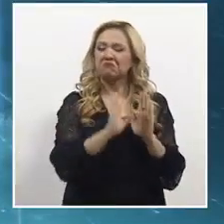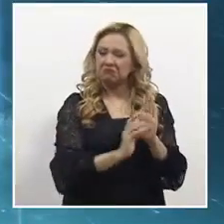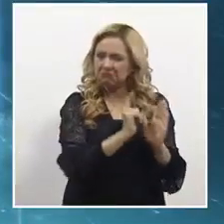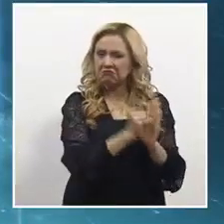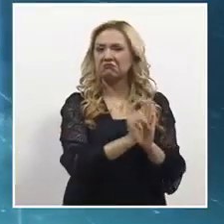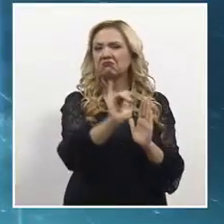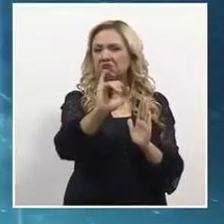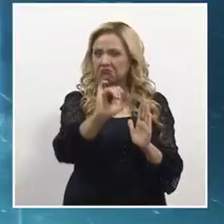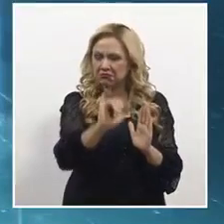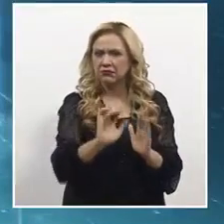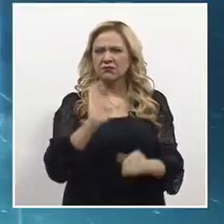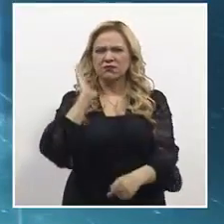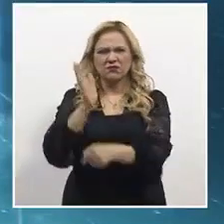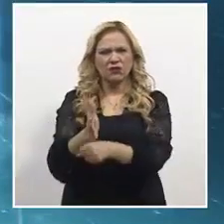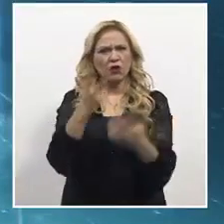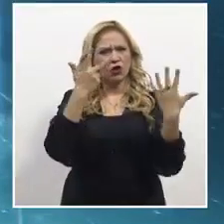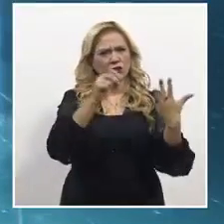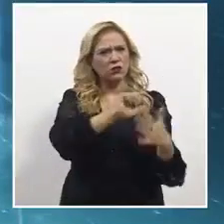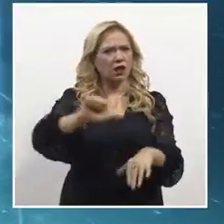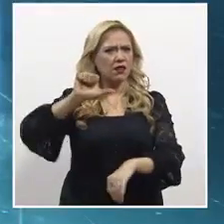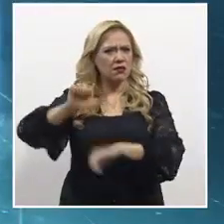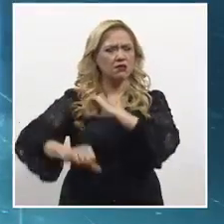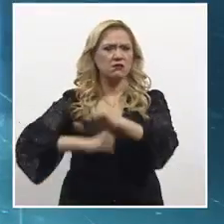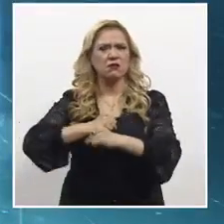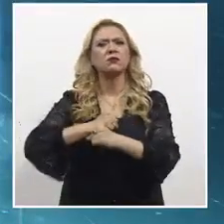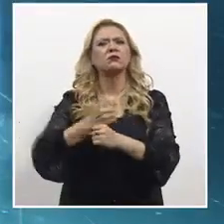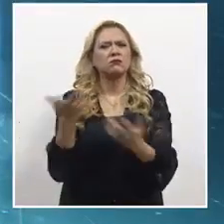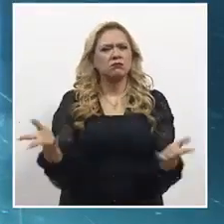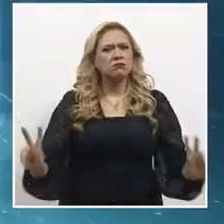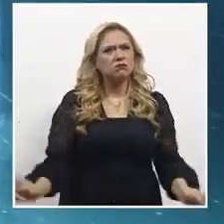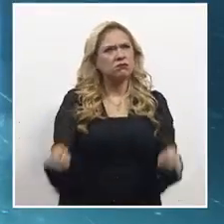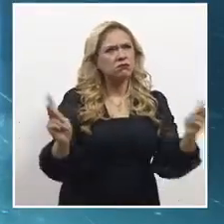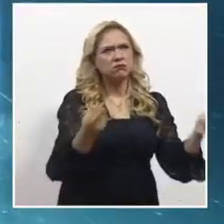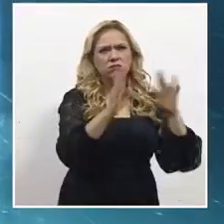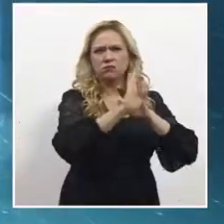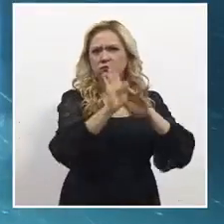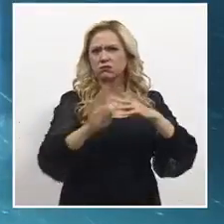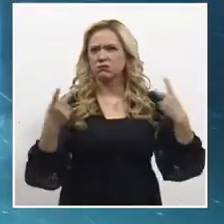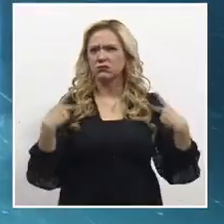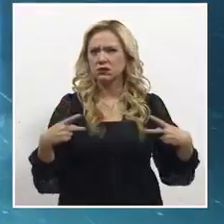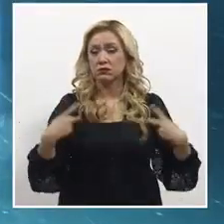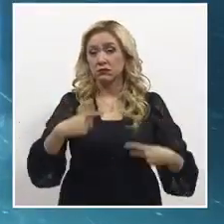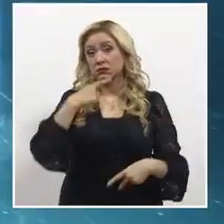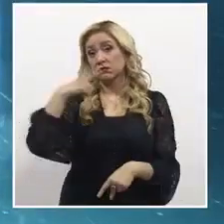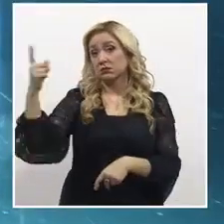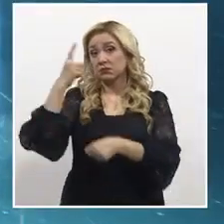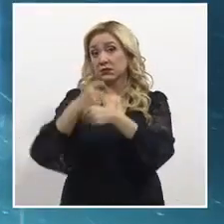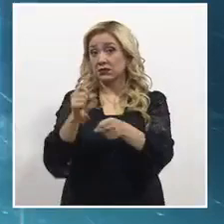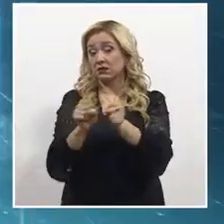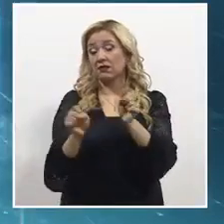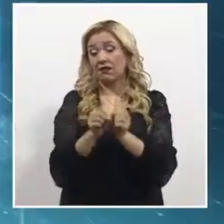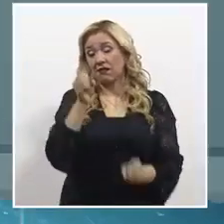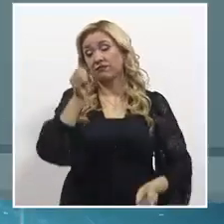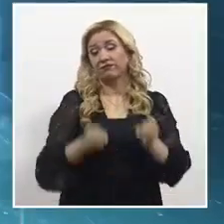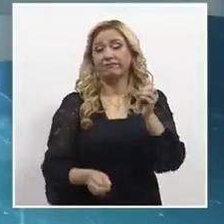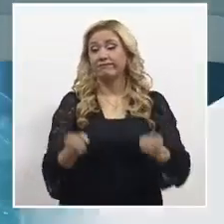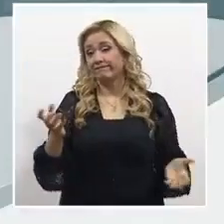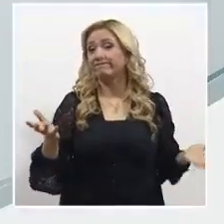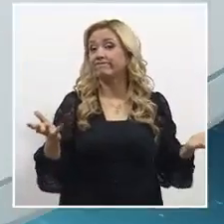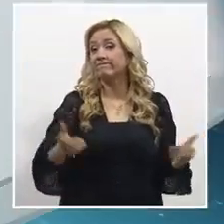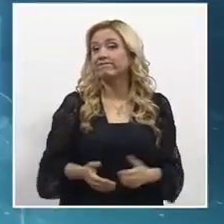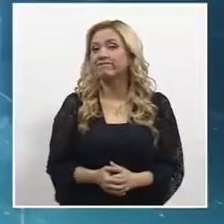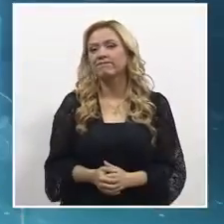Constitucional pena de prisión de 8 a 16 años para el delito de tráfico de personas, estableció la primera sala de la Corte.